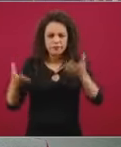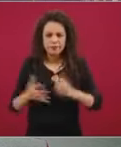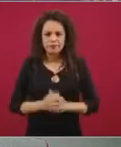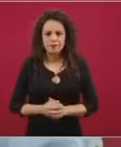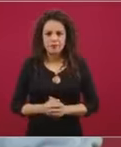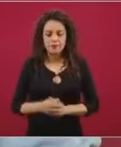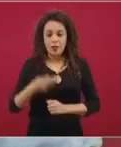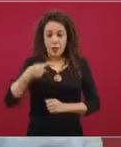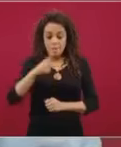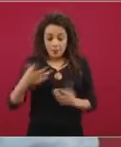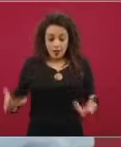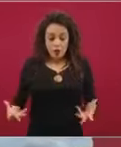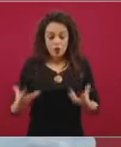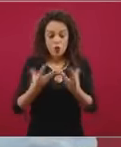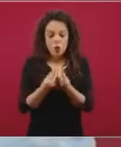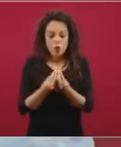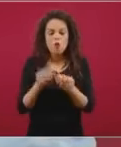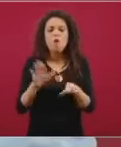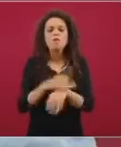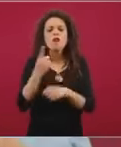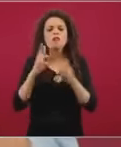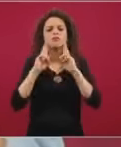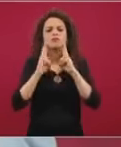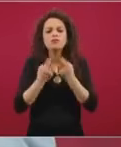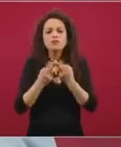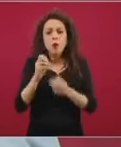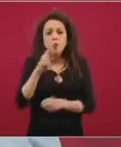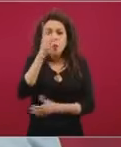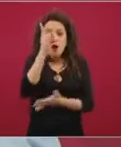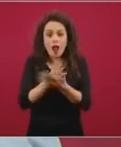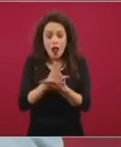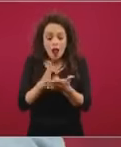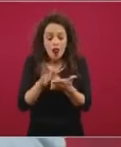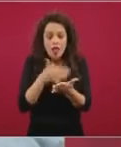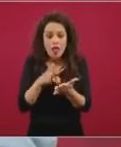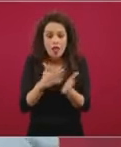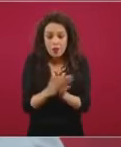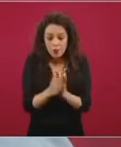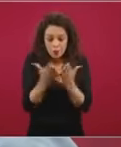libro. Entonces se reúnen en torno a una lectura vía